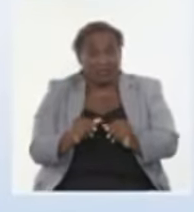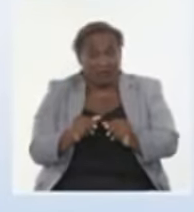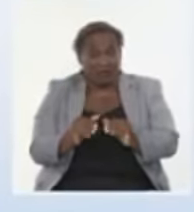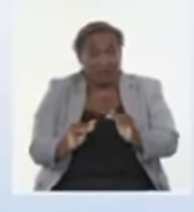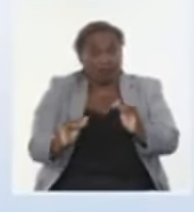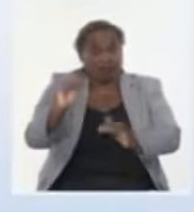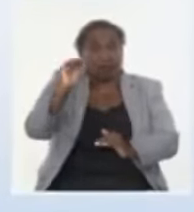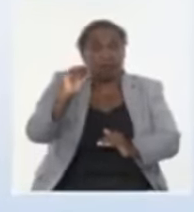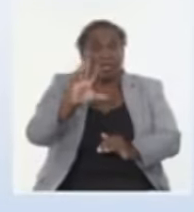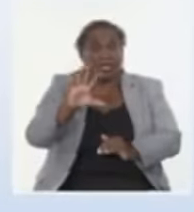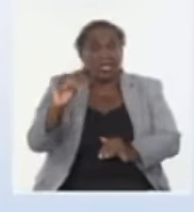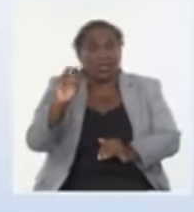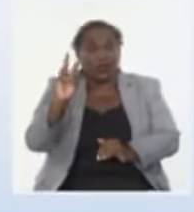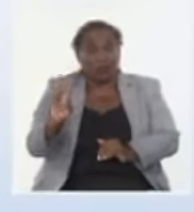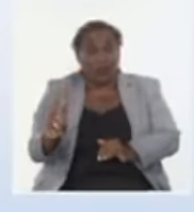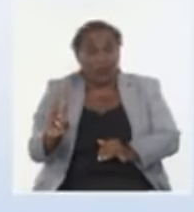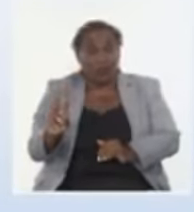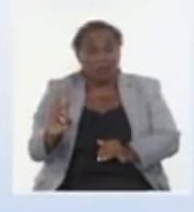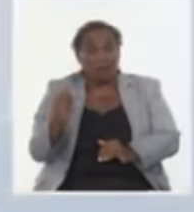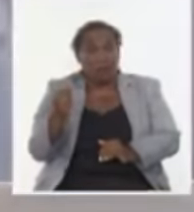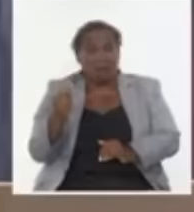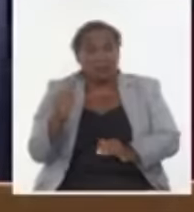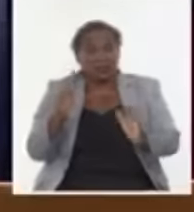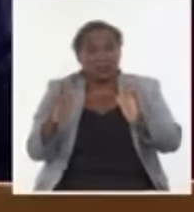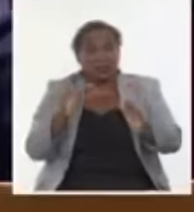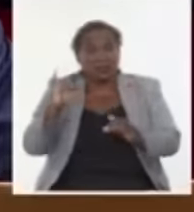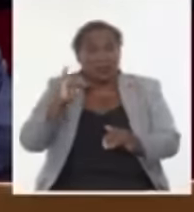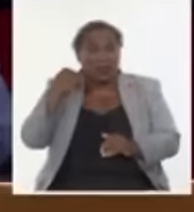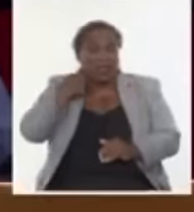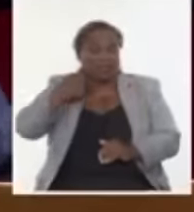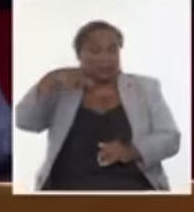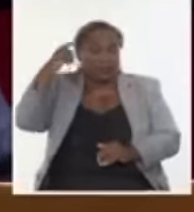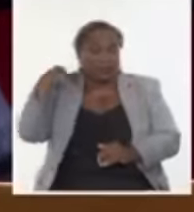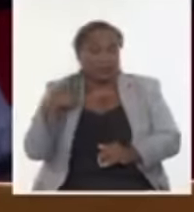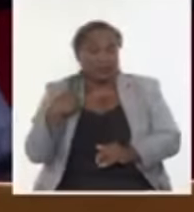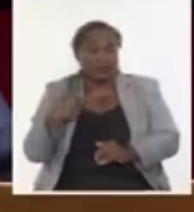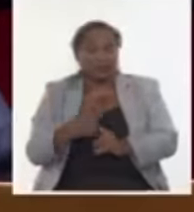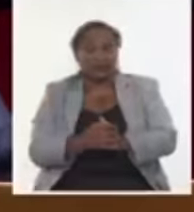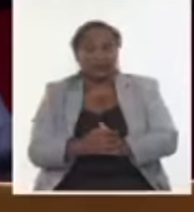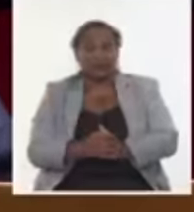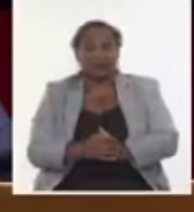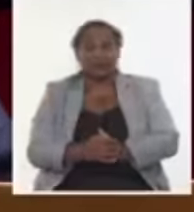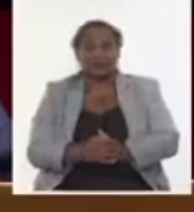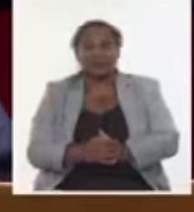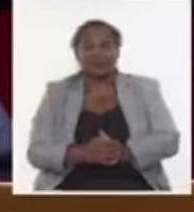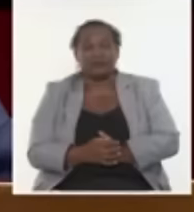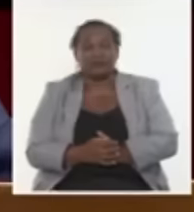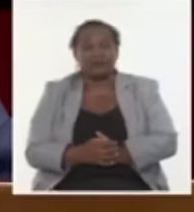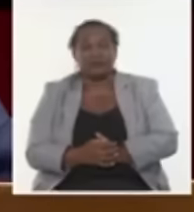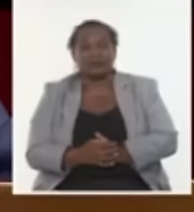al alcanzado en un periodo, en igual periodo del año anterior.